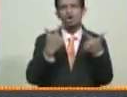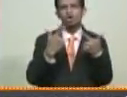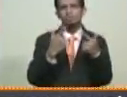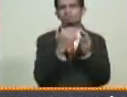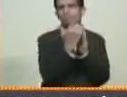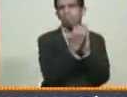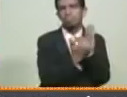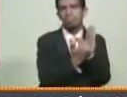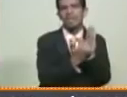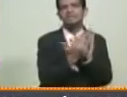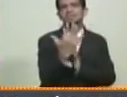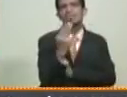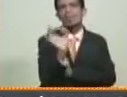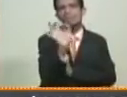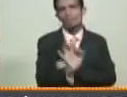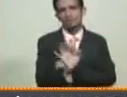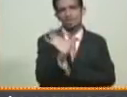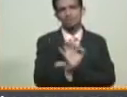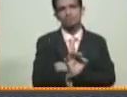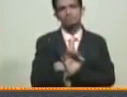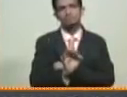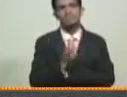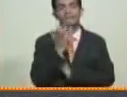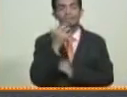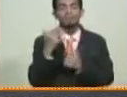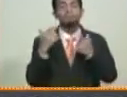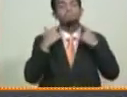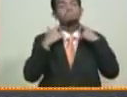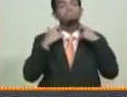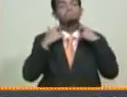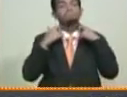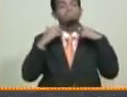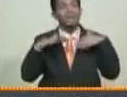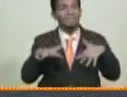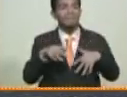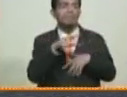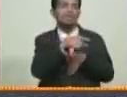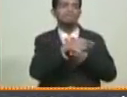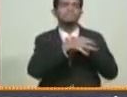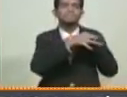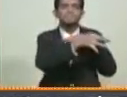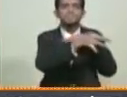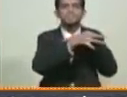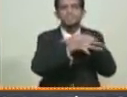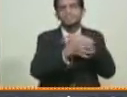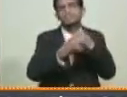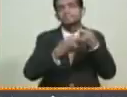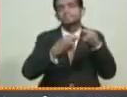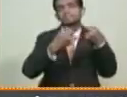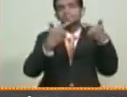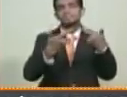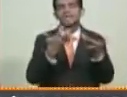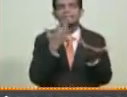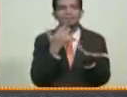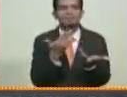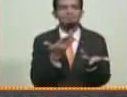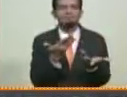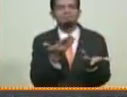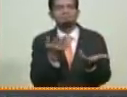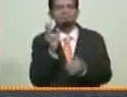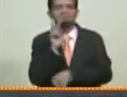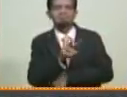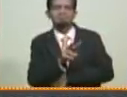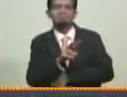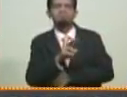50%. O sea que perdimos la elección en ese, probablemente, Es probable que hayamos perdido la elección